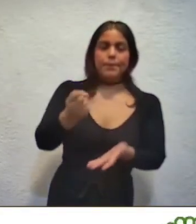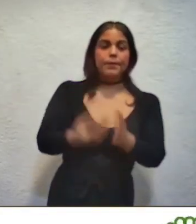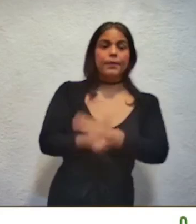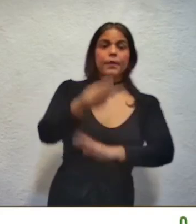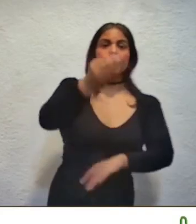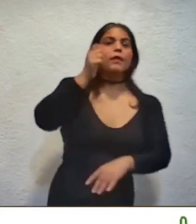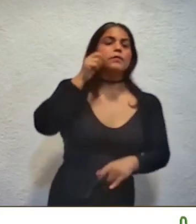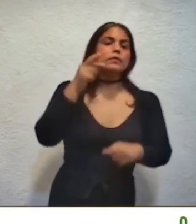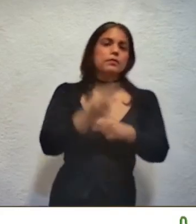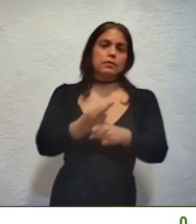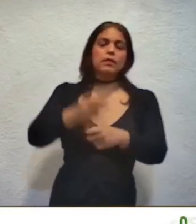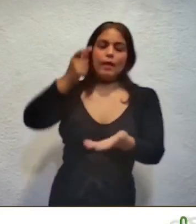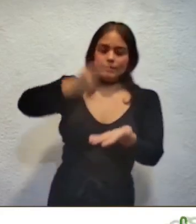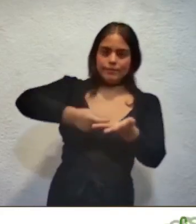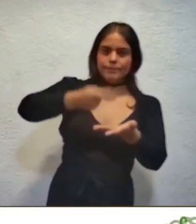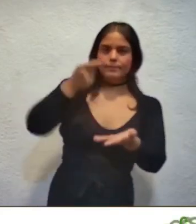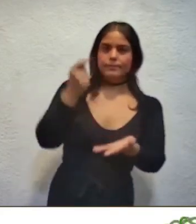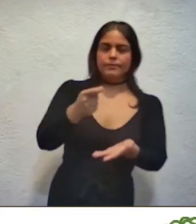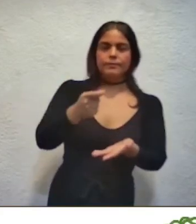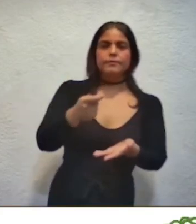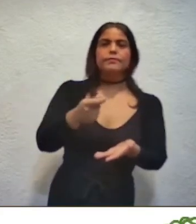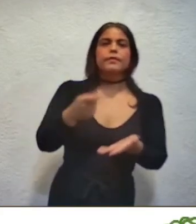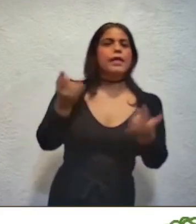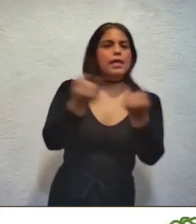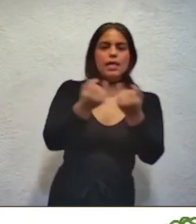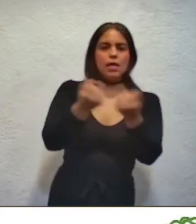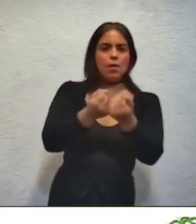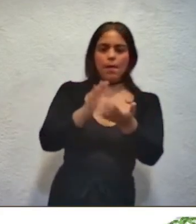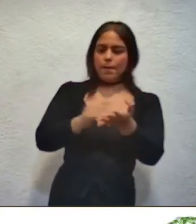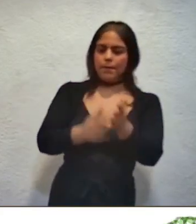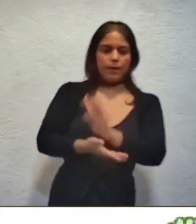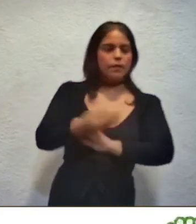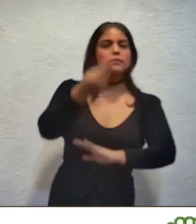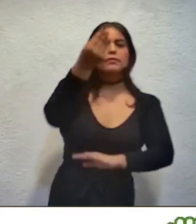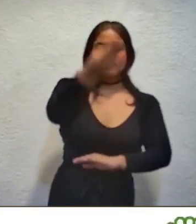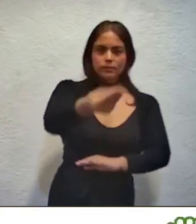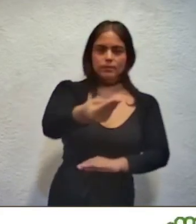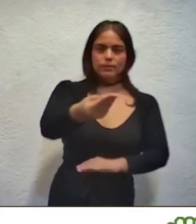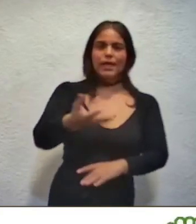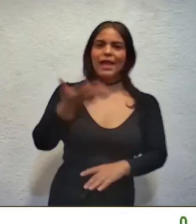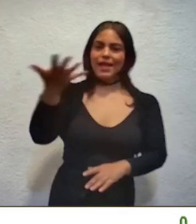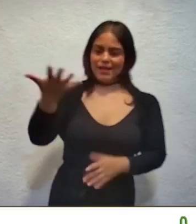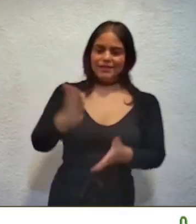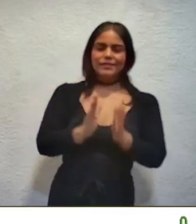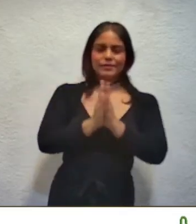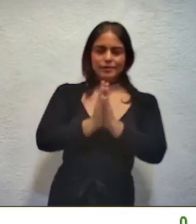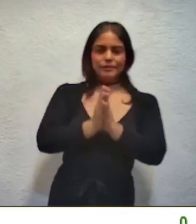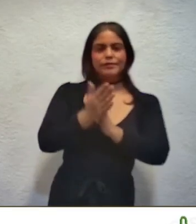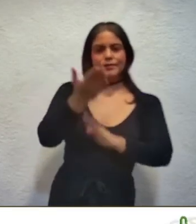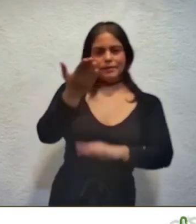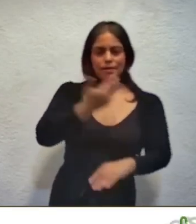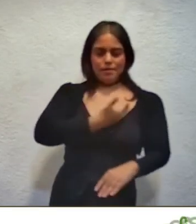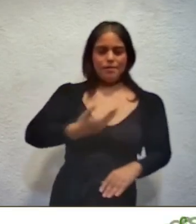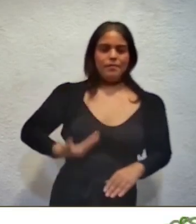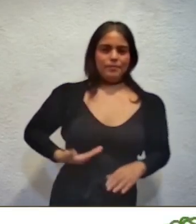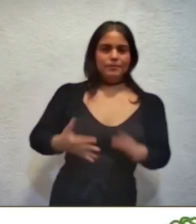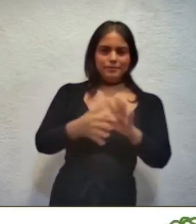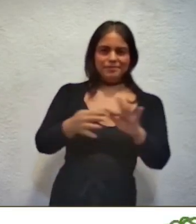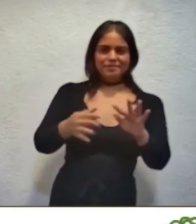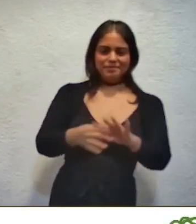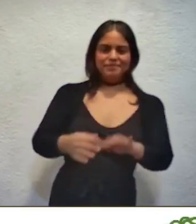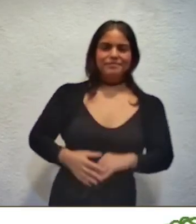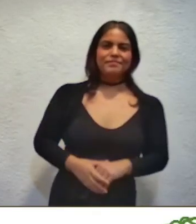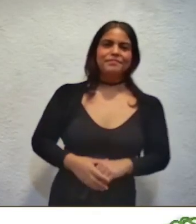sentencias ejecutoriadas y los archivos de los asuntos como concluidos. Es la cuenta de los proyectos que se proponen, magistrada presidenta,